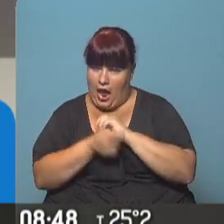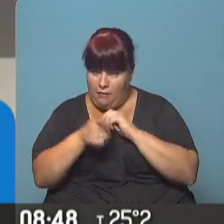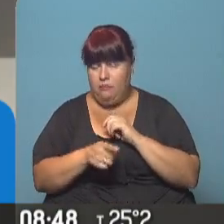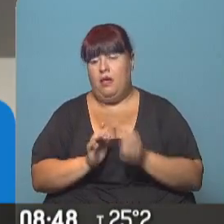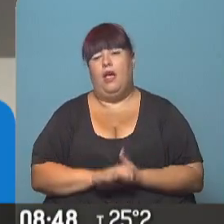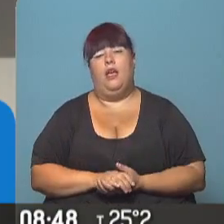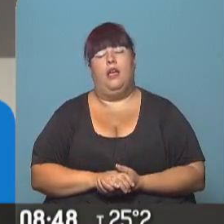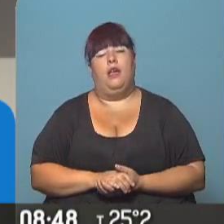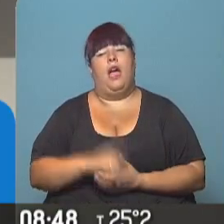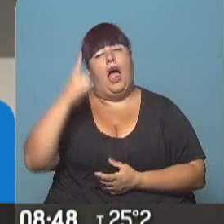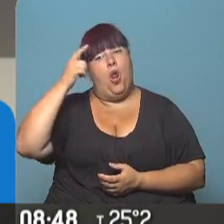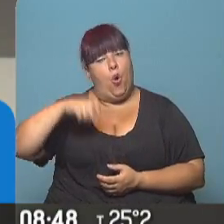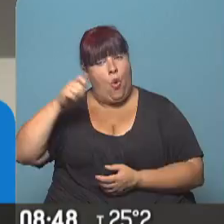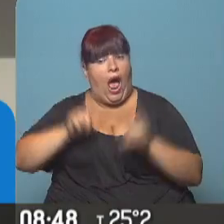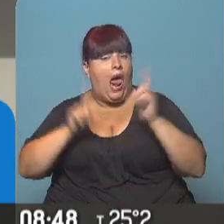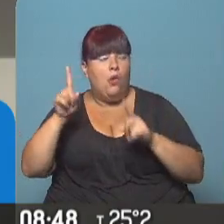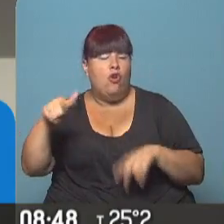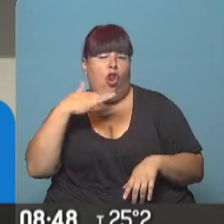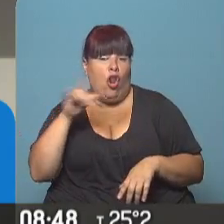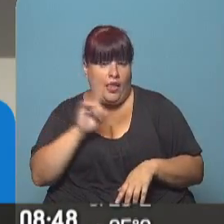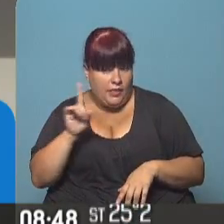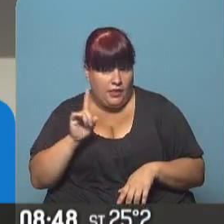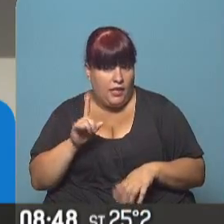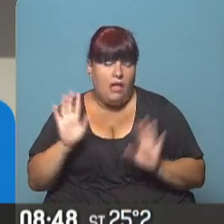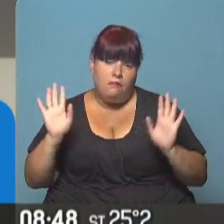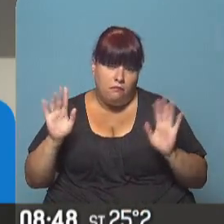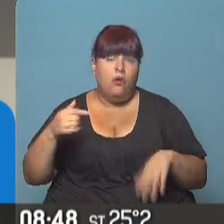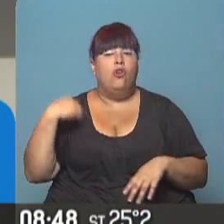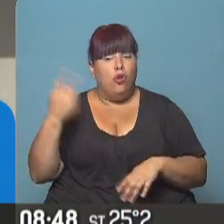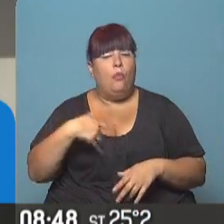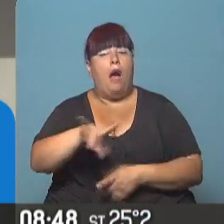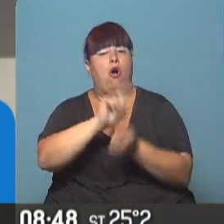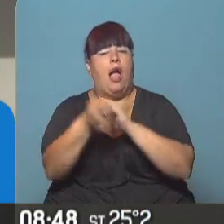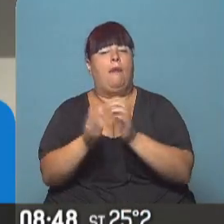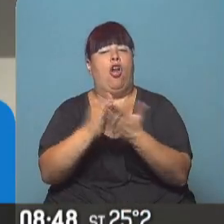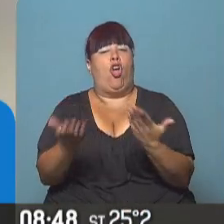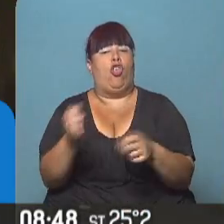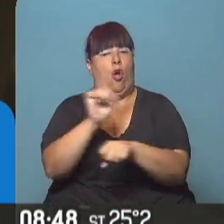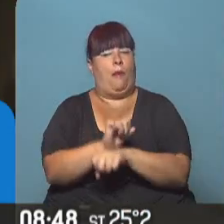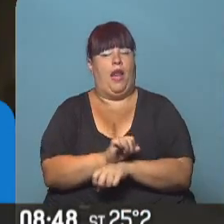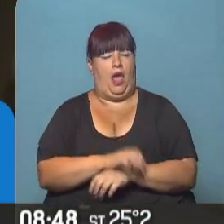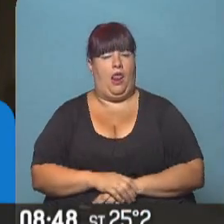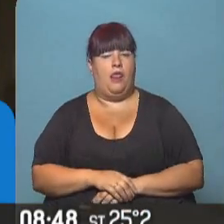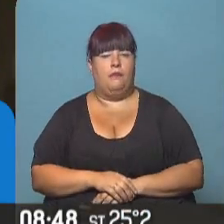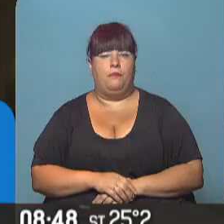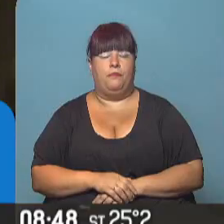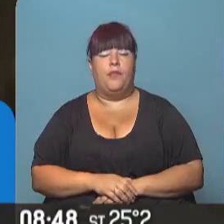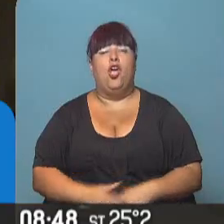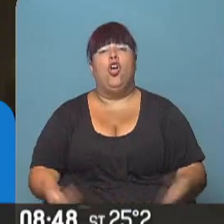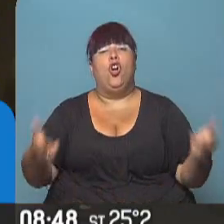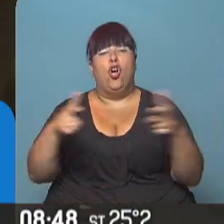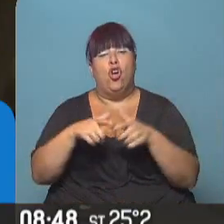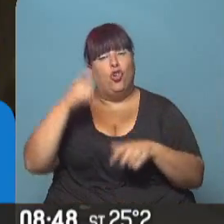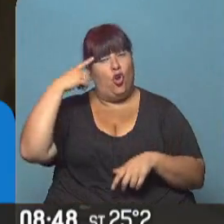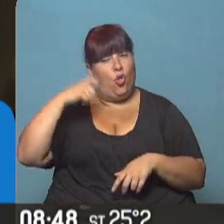doctrina. Hay jueces que no lo entienden. Lo vamos a cambiar en el Código Penal. El Consejo